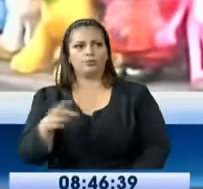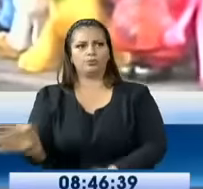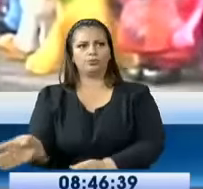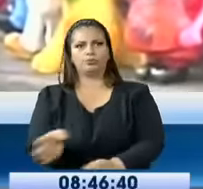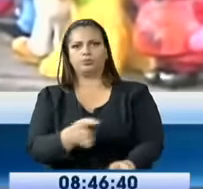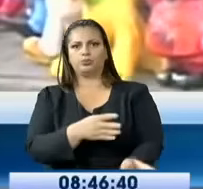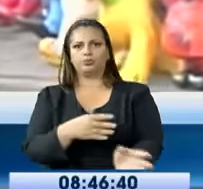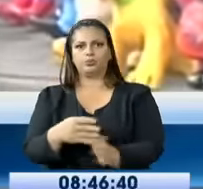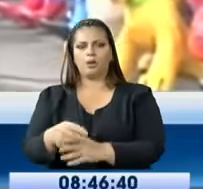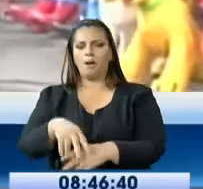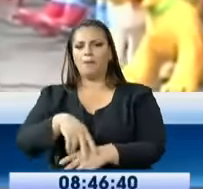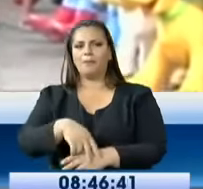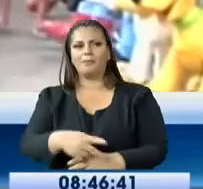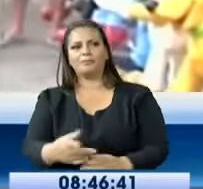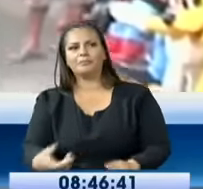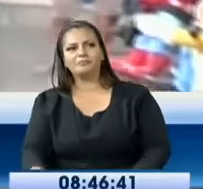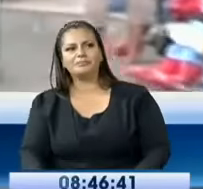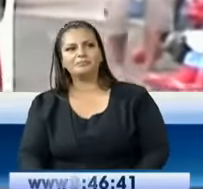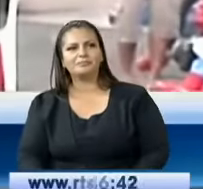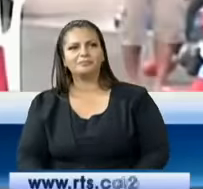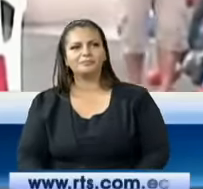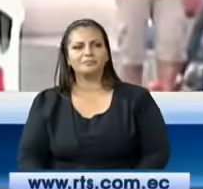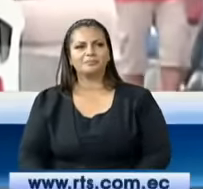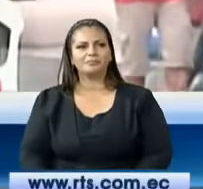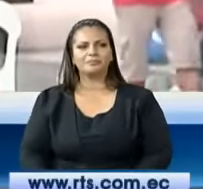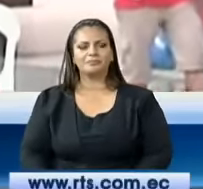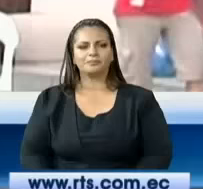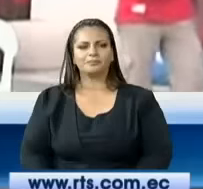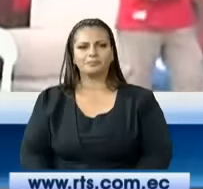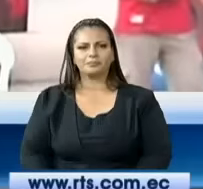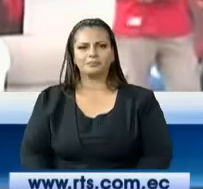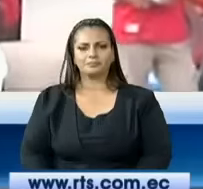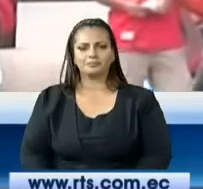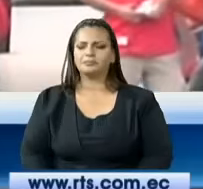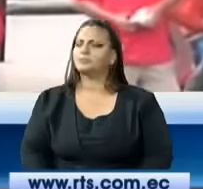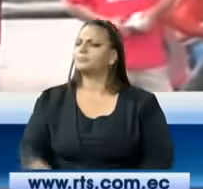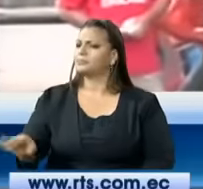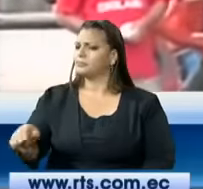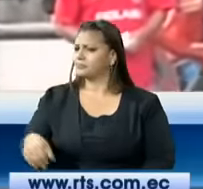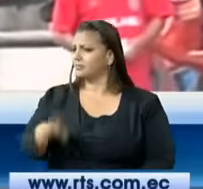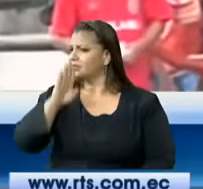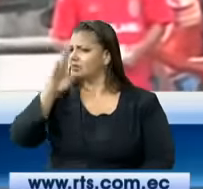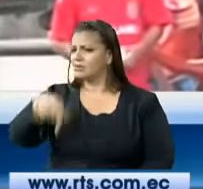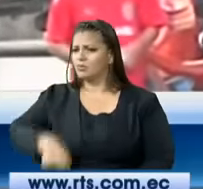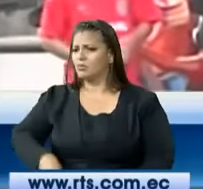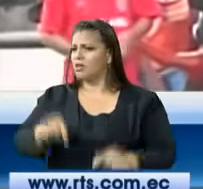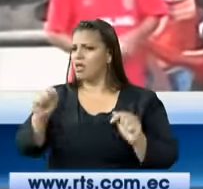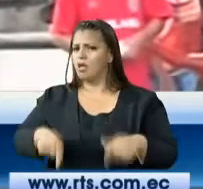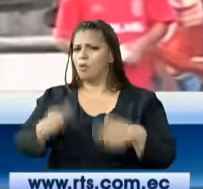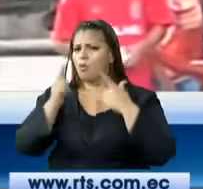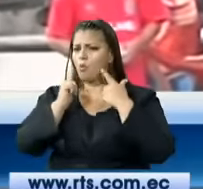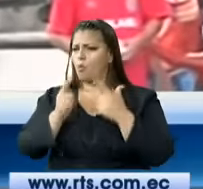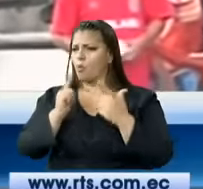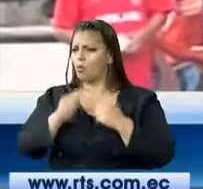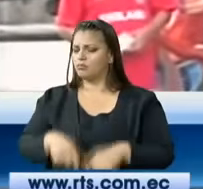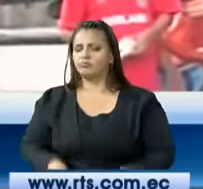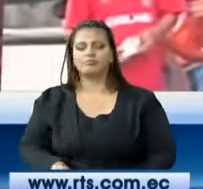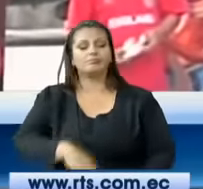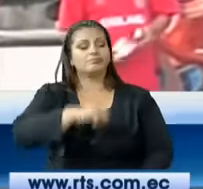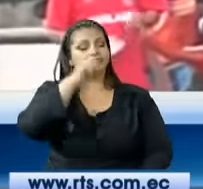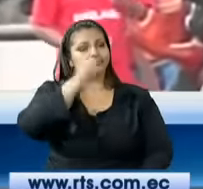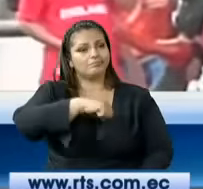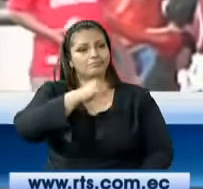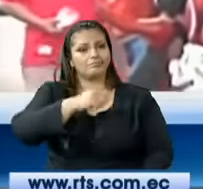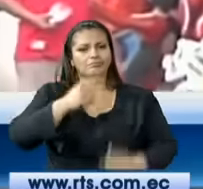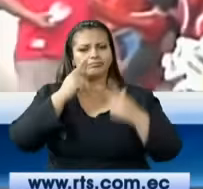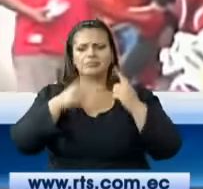algunos monigotes aquí. Sí, oiga, sí. Ajá. Por eso que usted decía que no puede moverse un ratito del negocio, ¿no? Hay que estarlos aquí cuidando. Ajá. ¿Cuánto